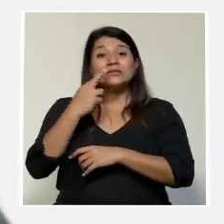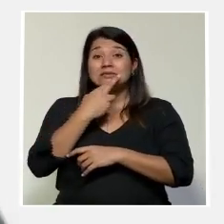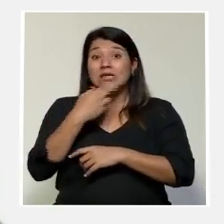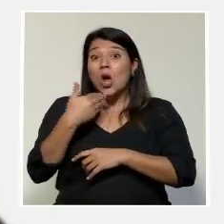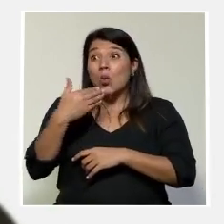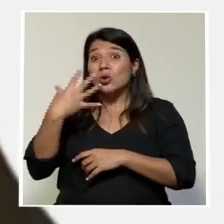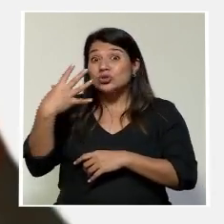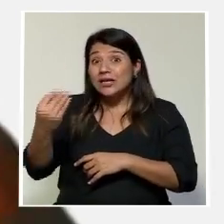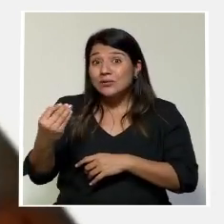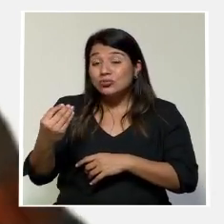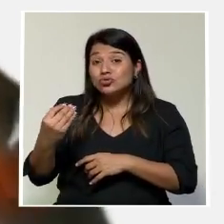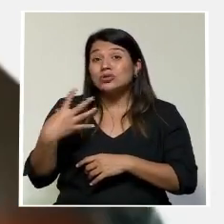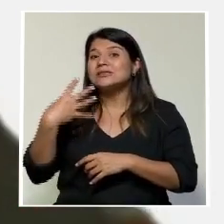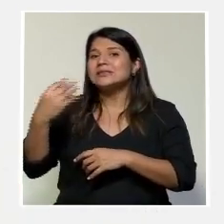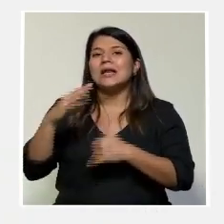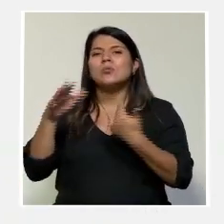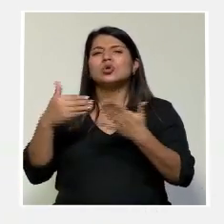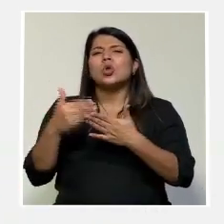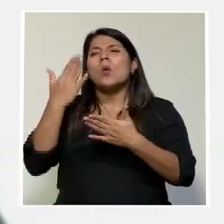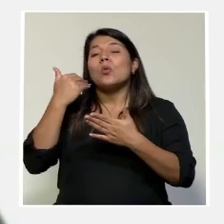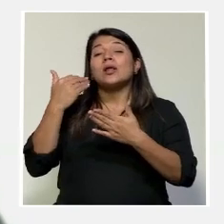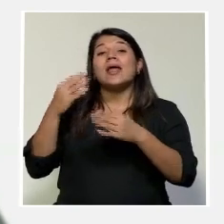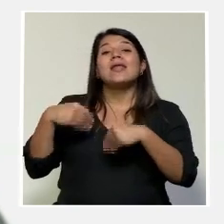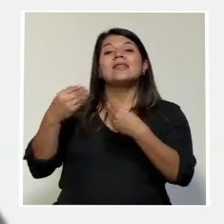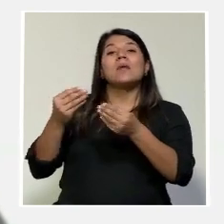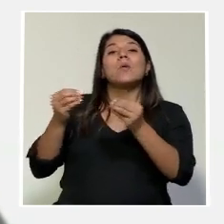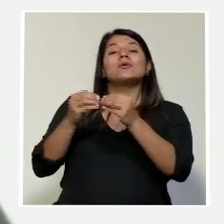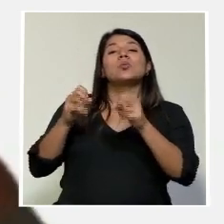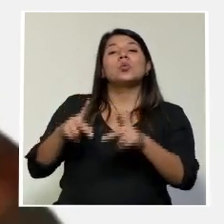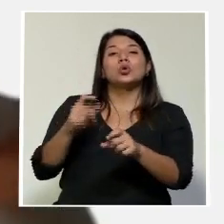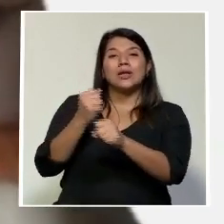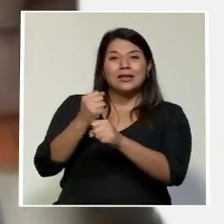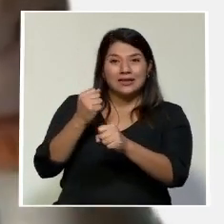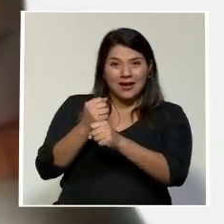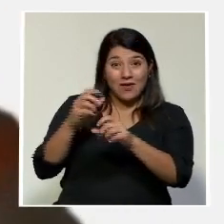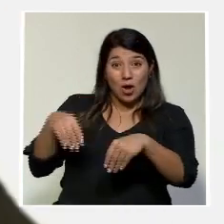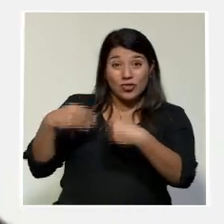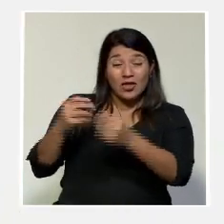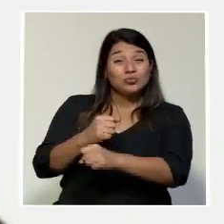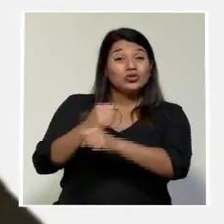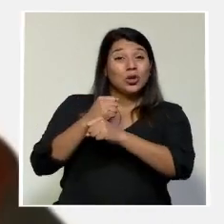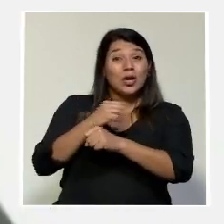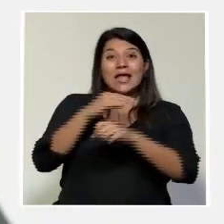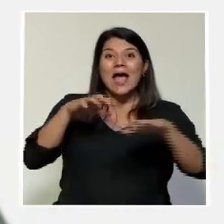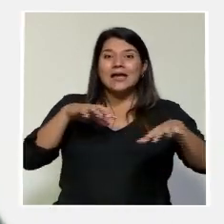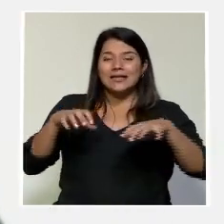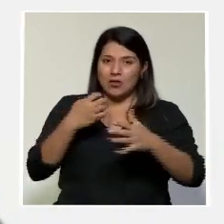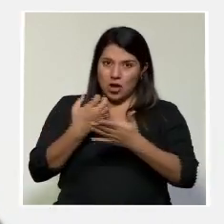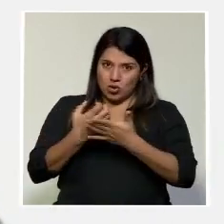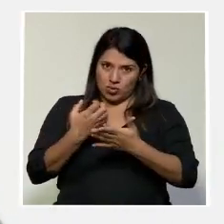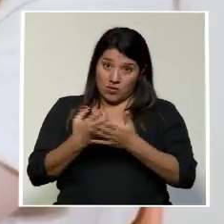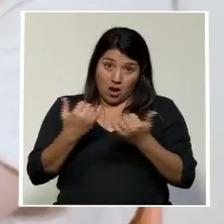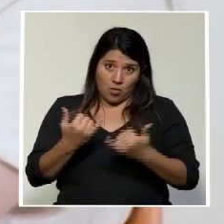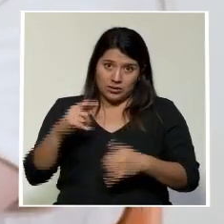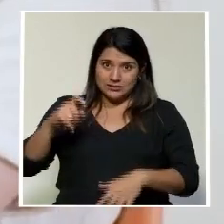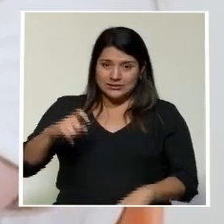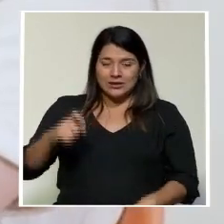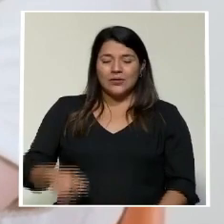salimos todos, porque generamos empleo, generamos seguridad y un movimiento en la economía que todos estamos necesitando.